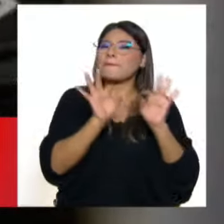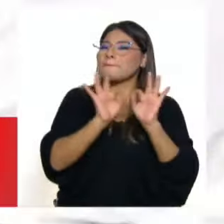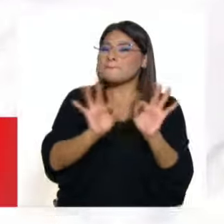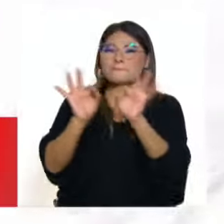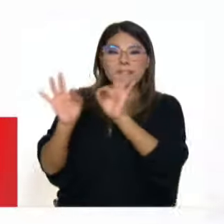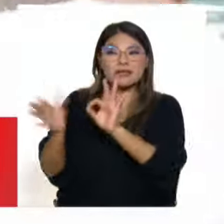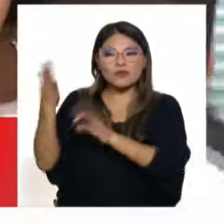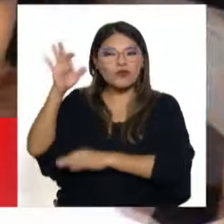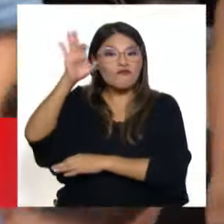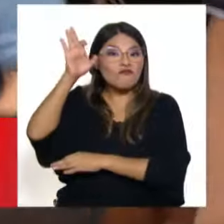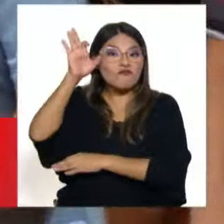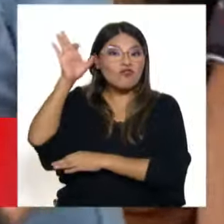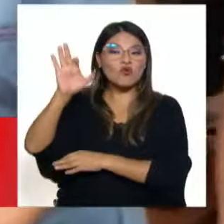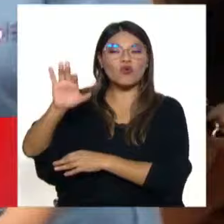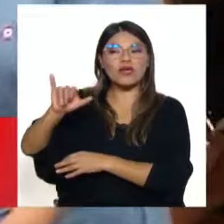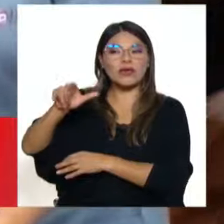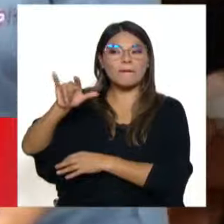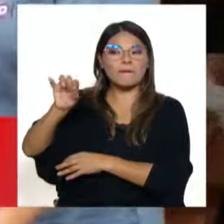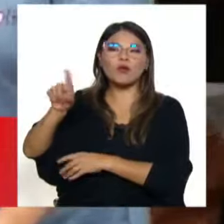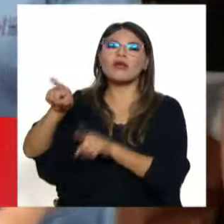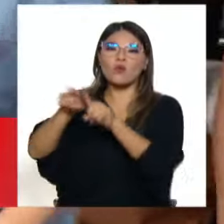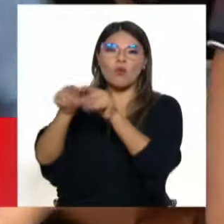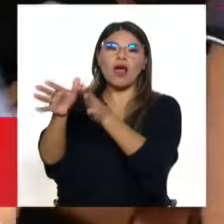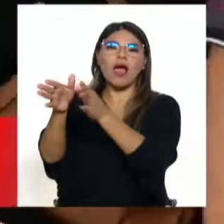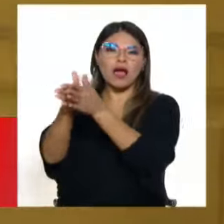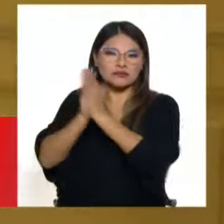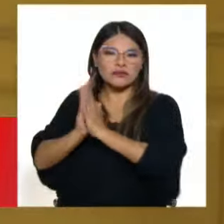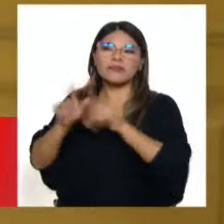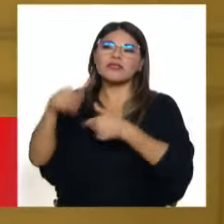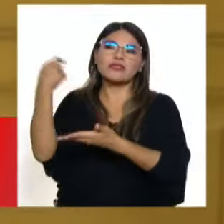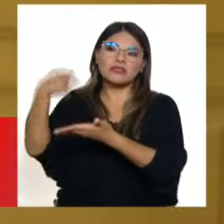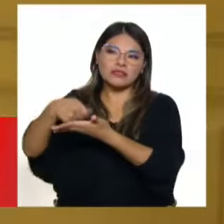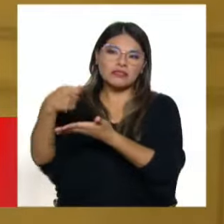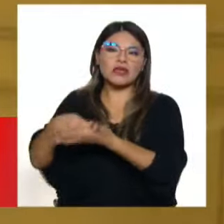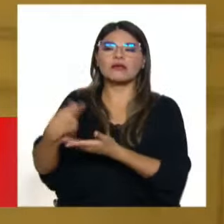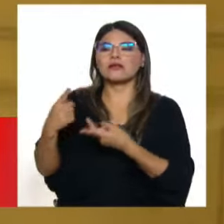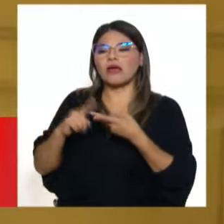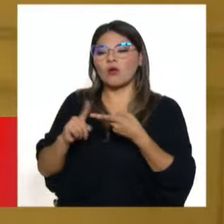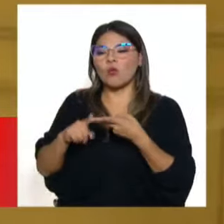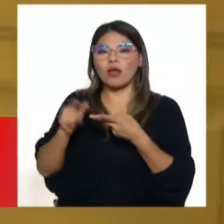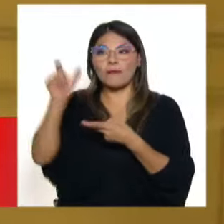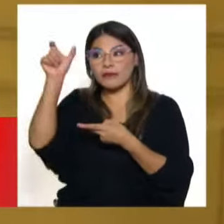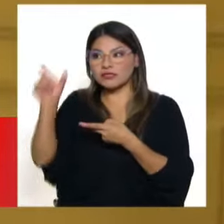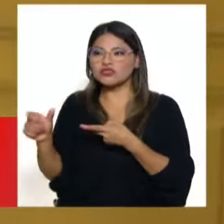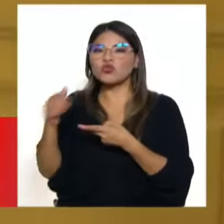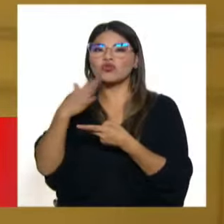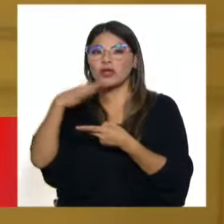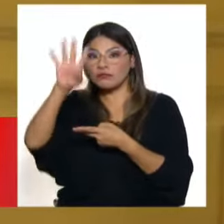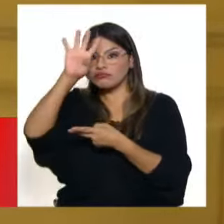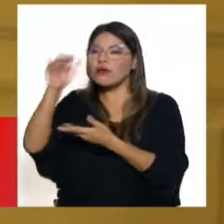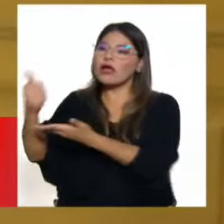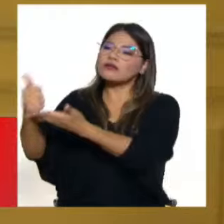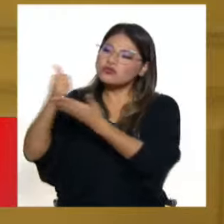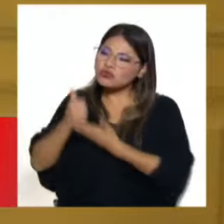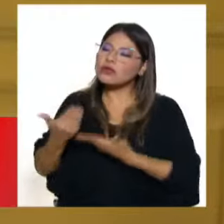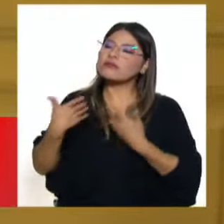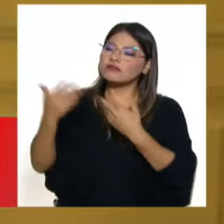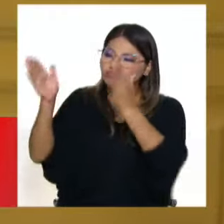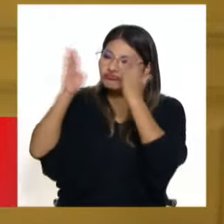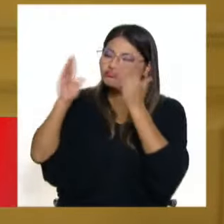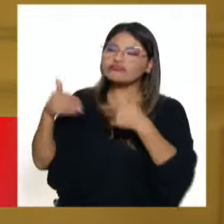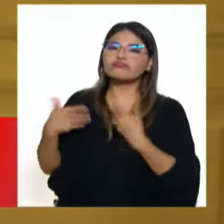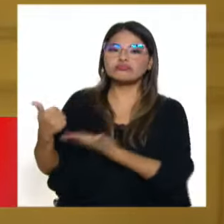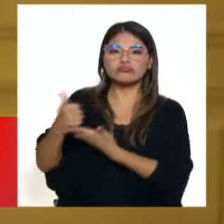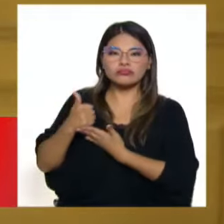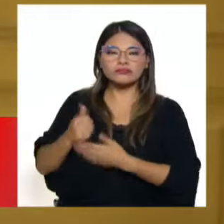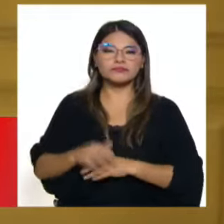solicitado pensión asistente y gasolina son casos diferentes Definitivamente creo que tiene que verse esto a ojos